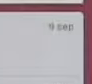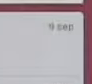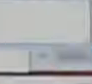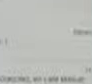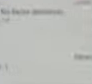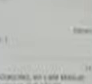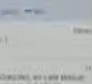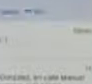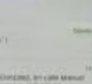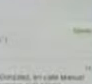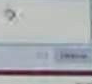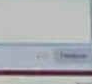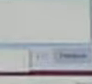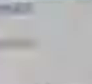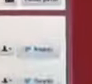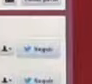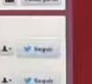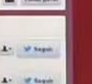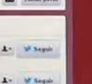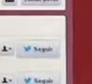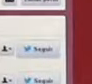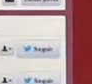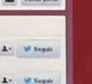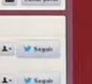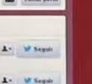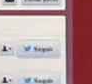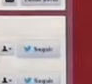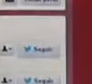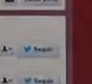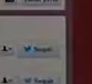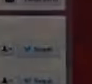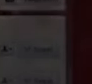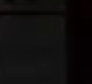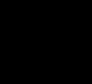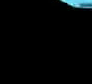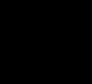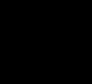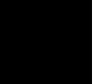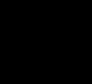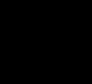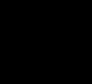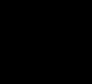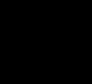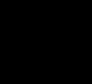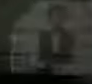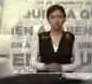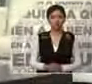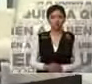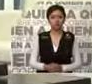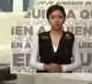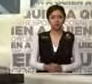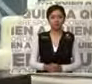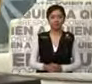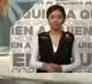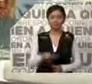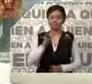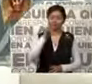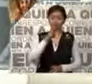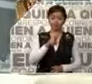que busca soluciones reales. Recuerda, @acuseazteca en Twitter. Así